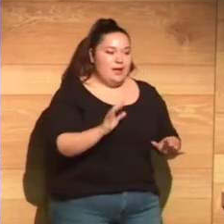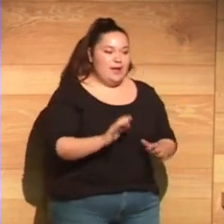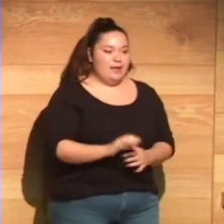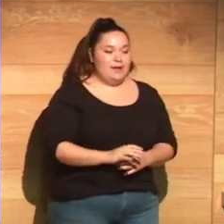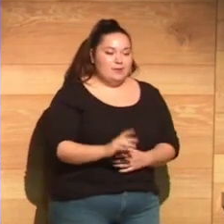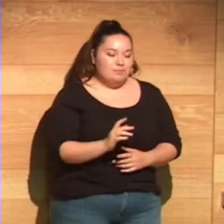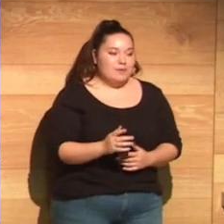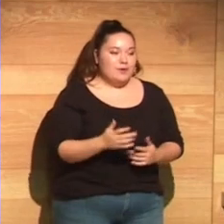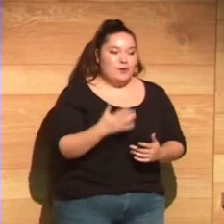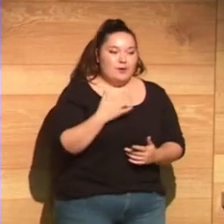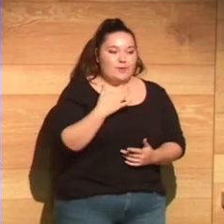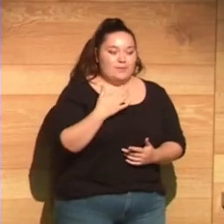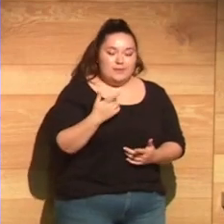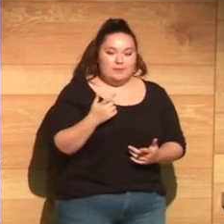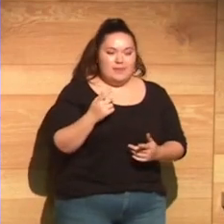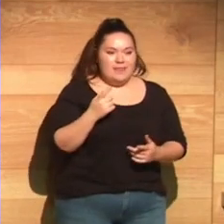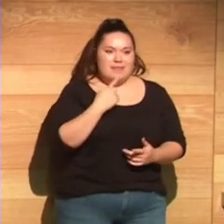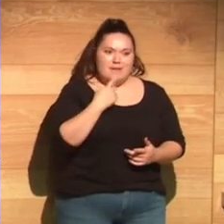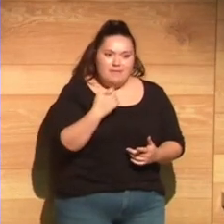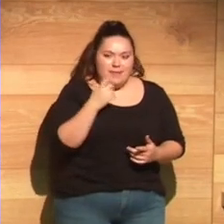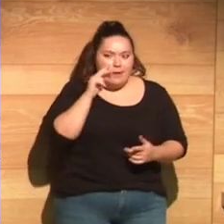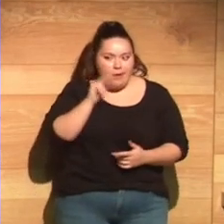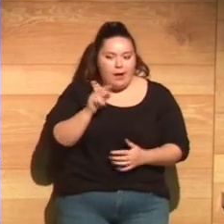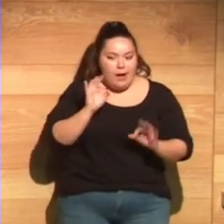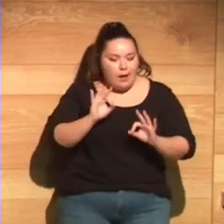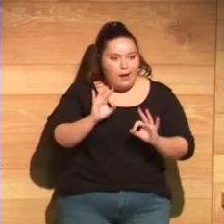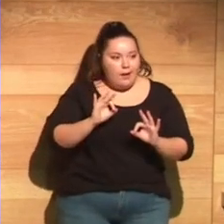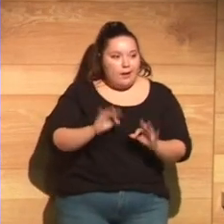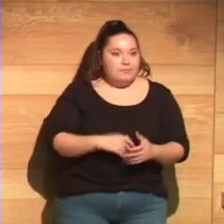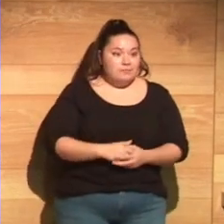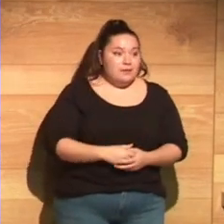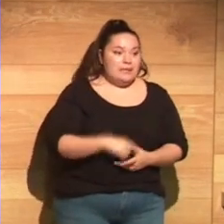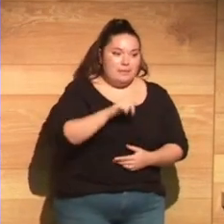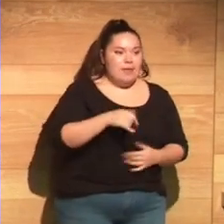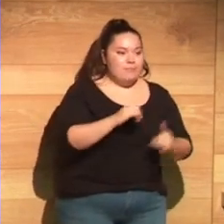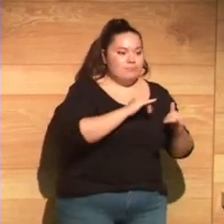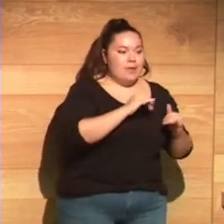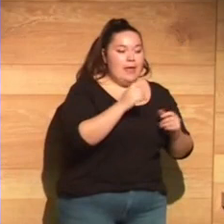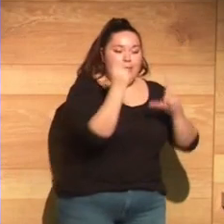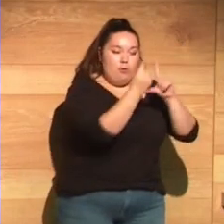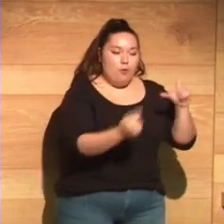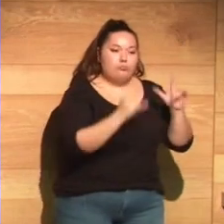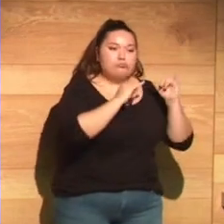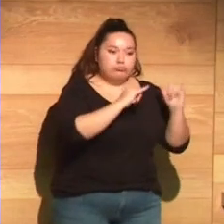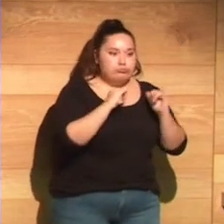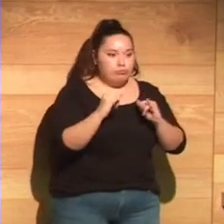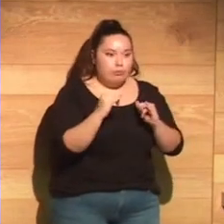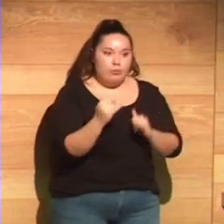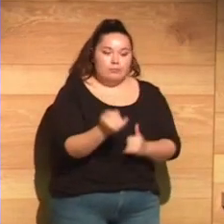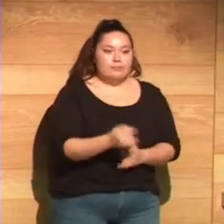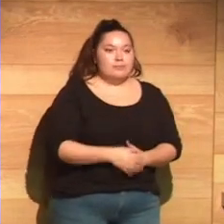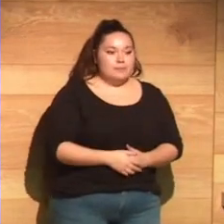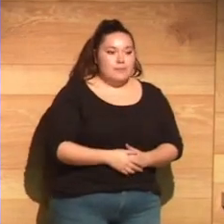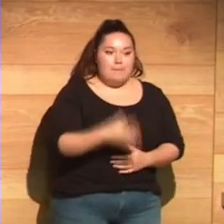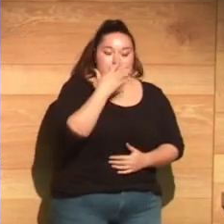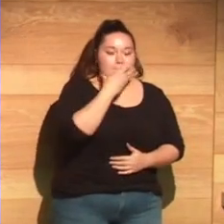esa Marilyn peligrosa y una faceta que pues es difícil que podamos verla en esa faceta,